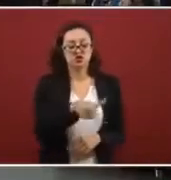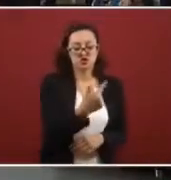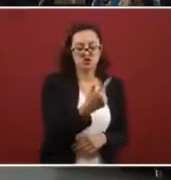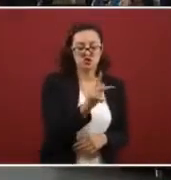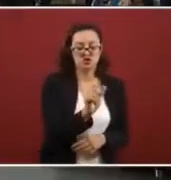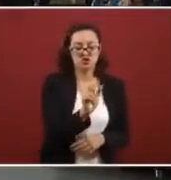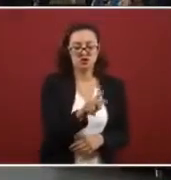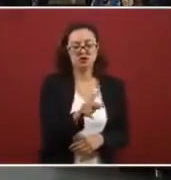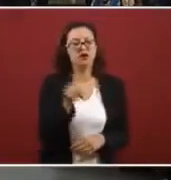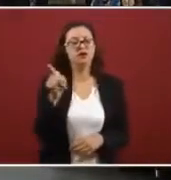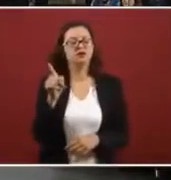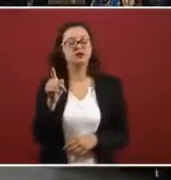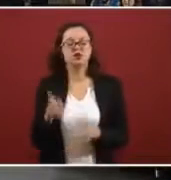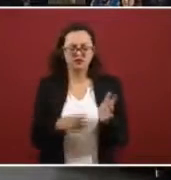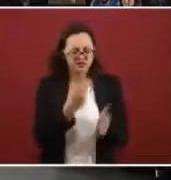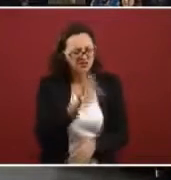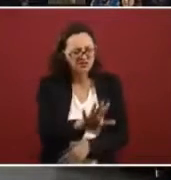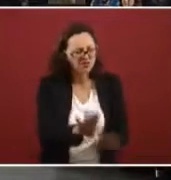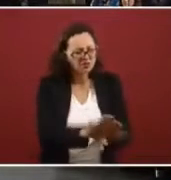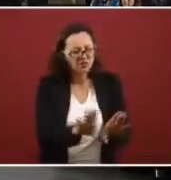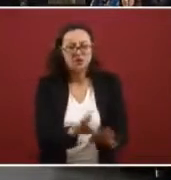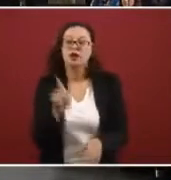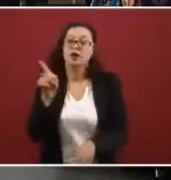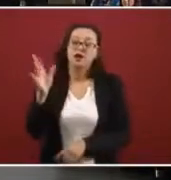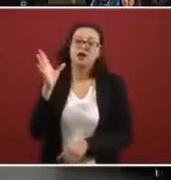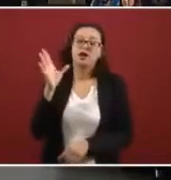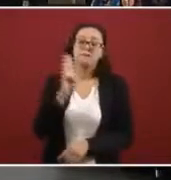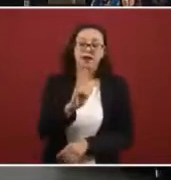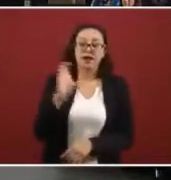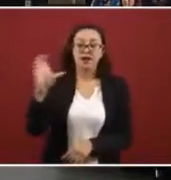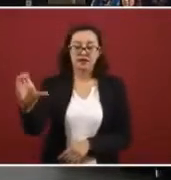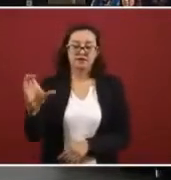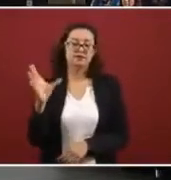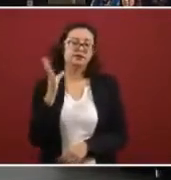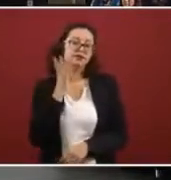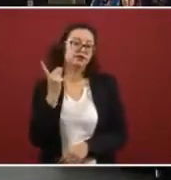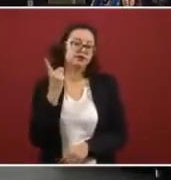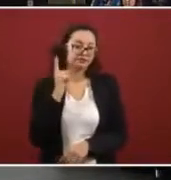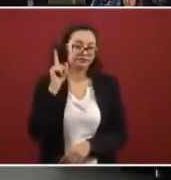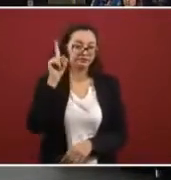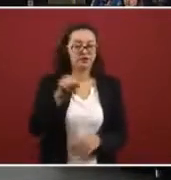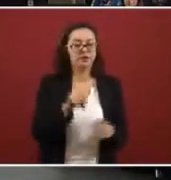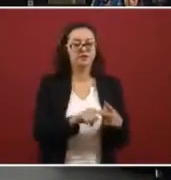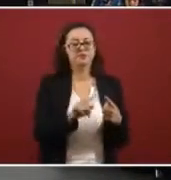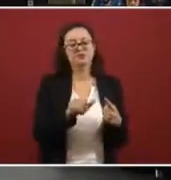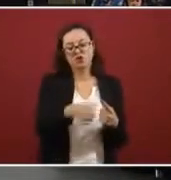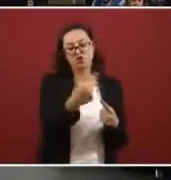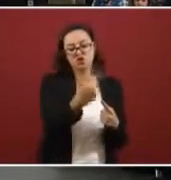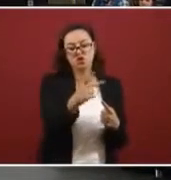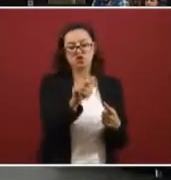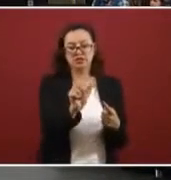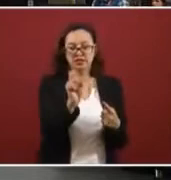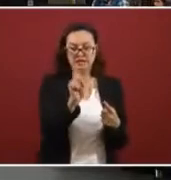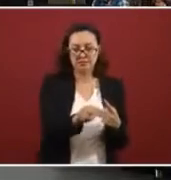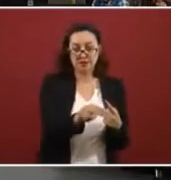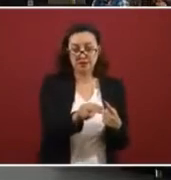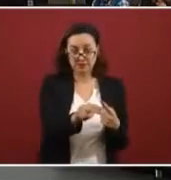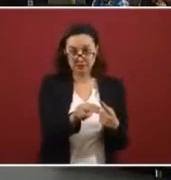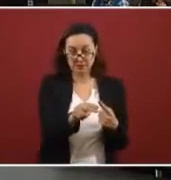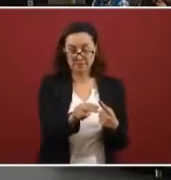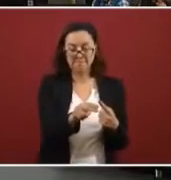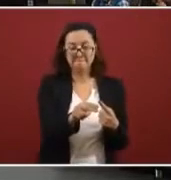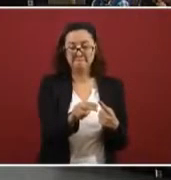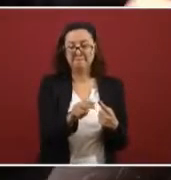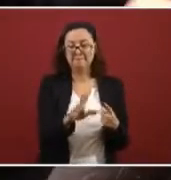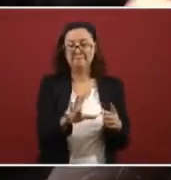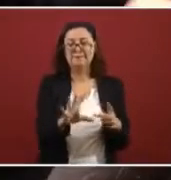A ver, ¿cómo? Repite. Del Congreso de Baja California. Sí. From the Congress, son 12 diputados 12 del PAN. Are PAN. Voted for